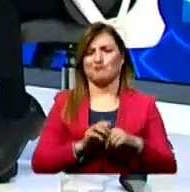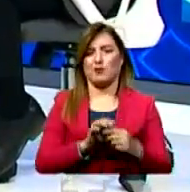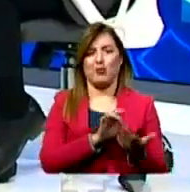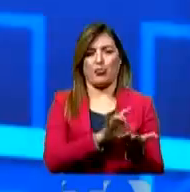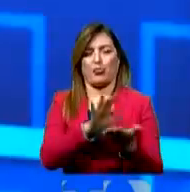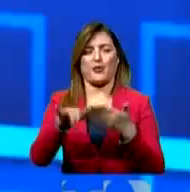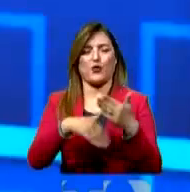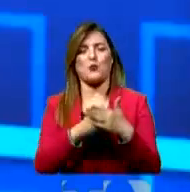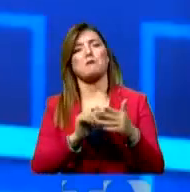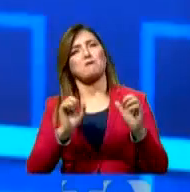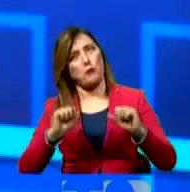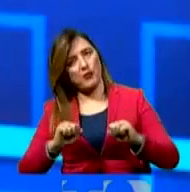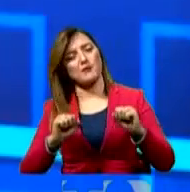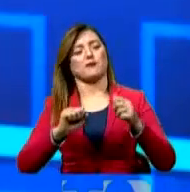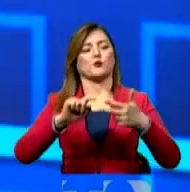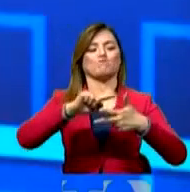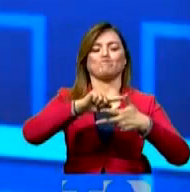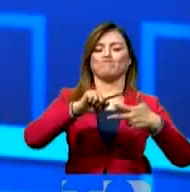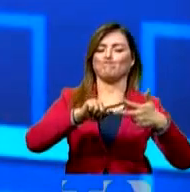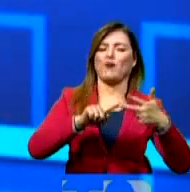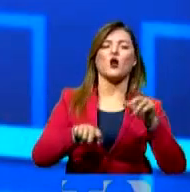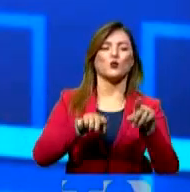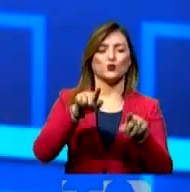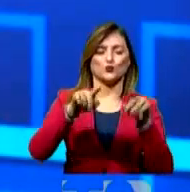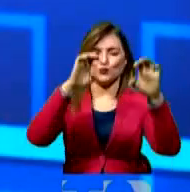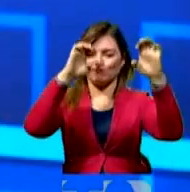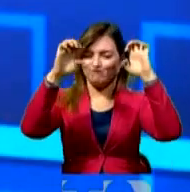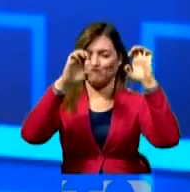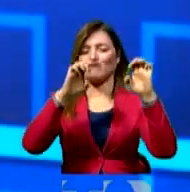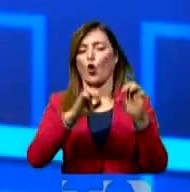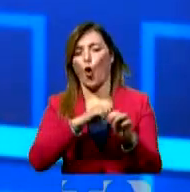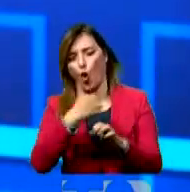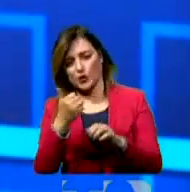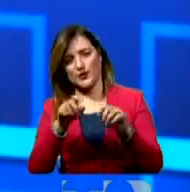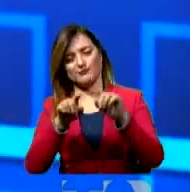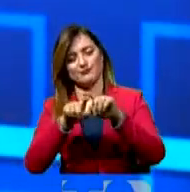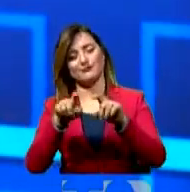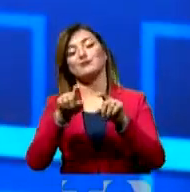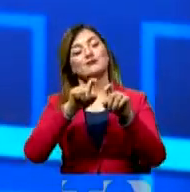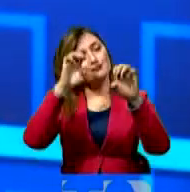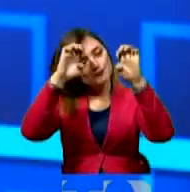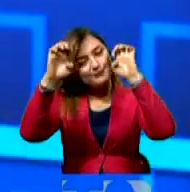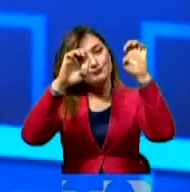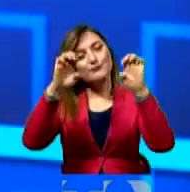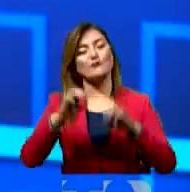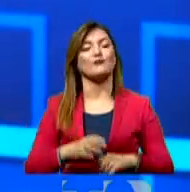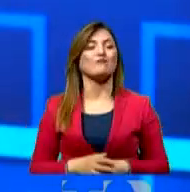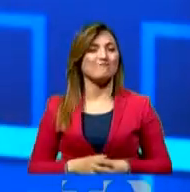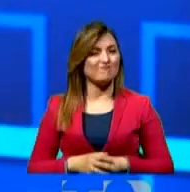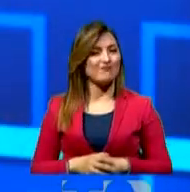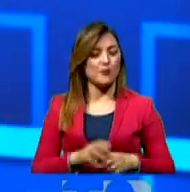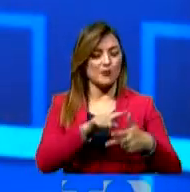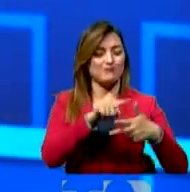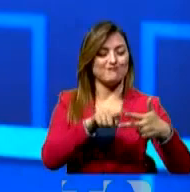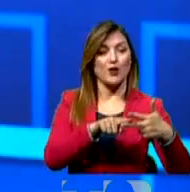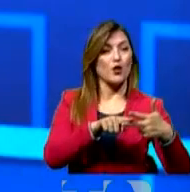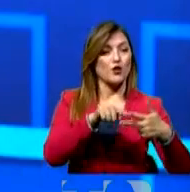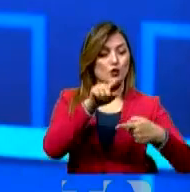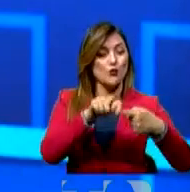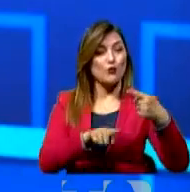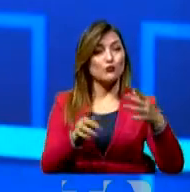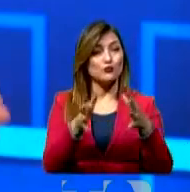componentes y siempre el tema de la muerte cruzada será una medida extrema, cuando no existan otras posibilidades